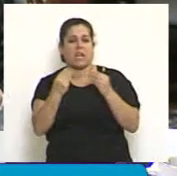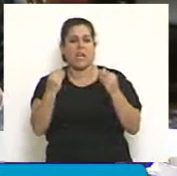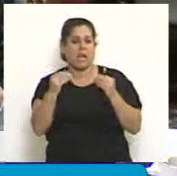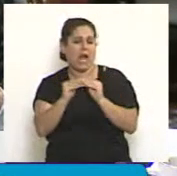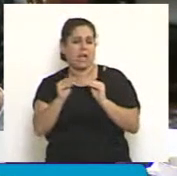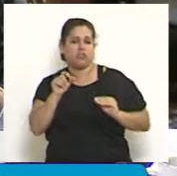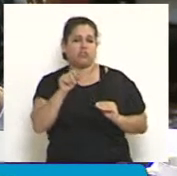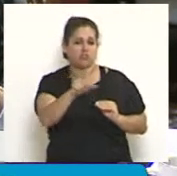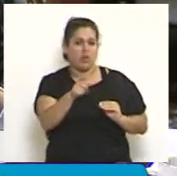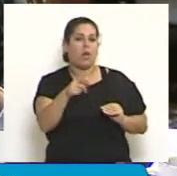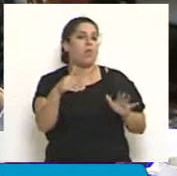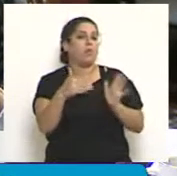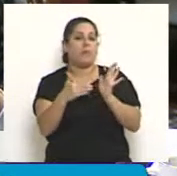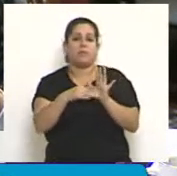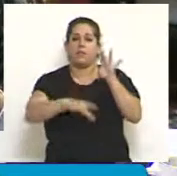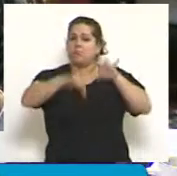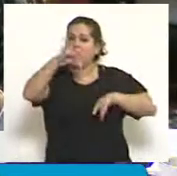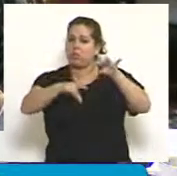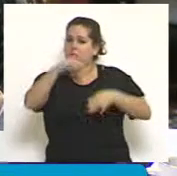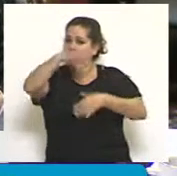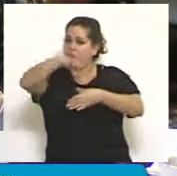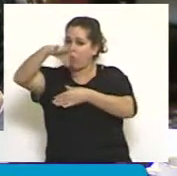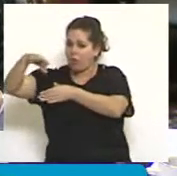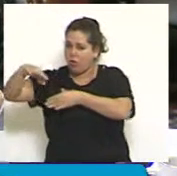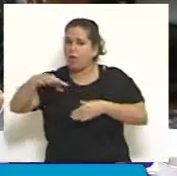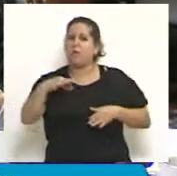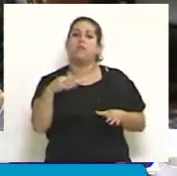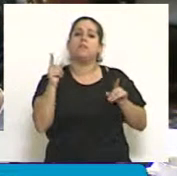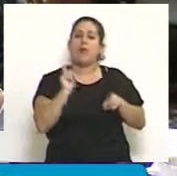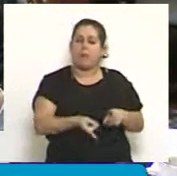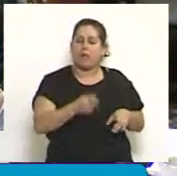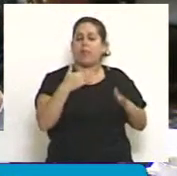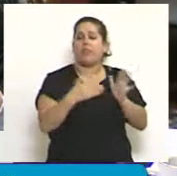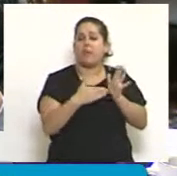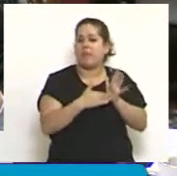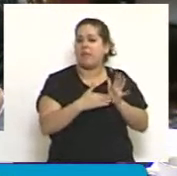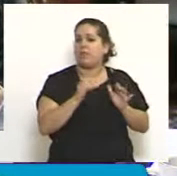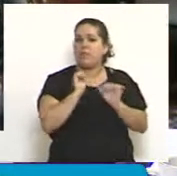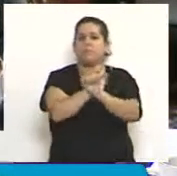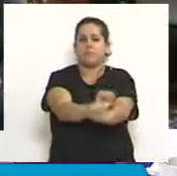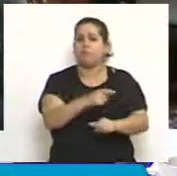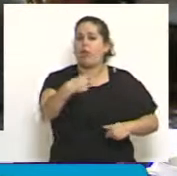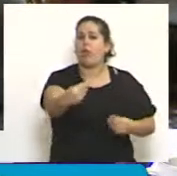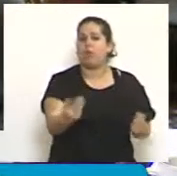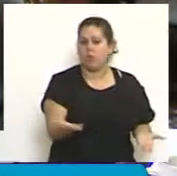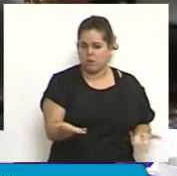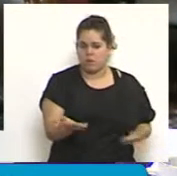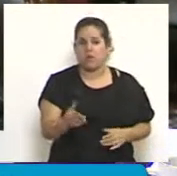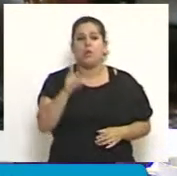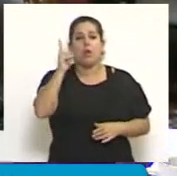desempeñaba en la sede de los juzgados. Esto generó, no voy a desconocerlo,